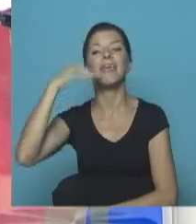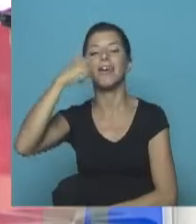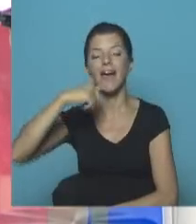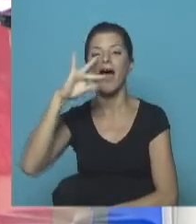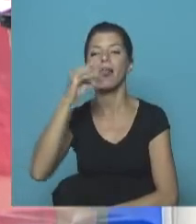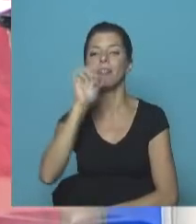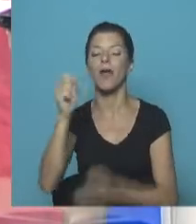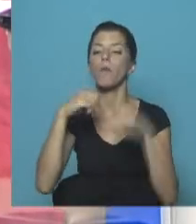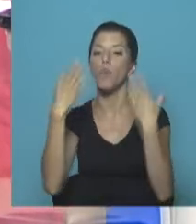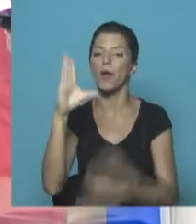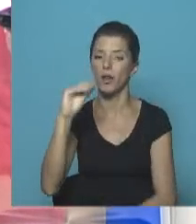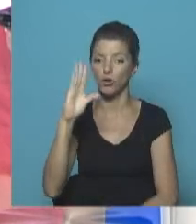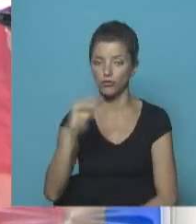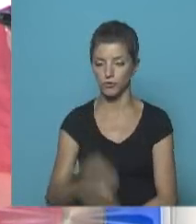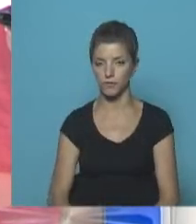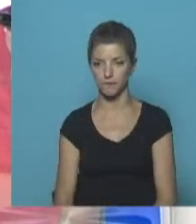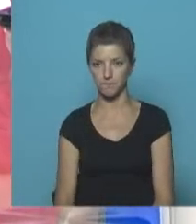noches.